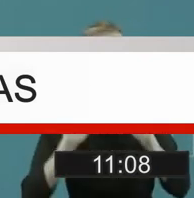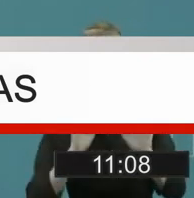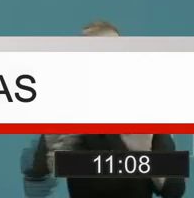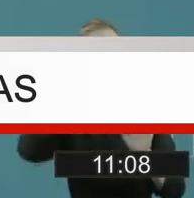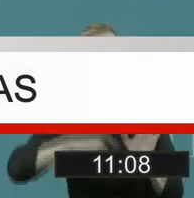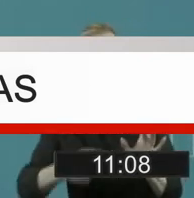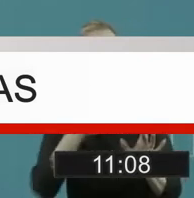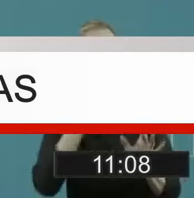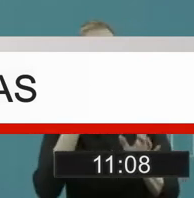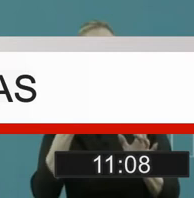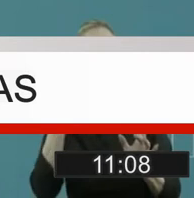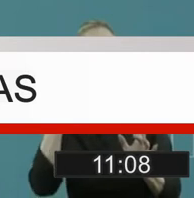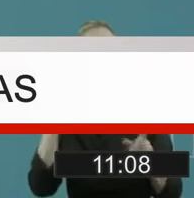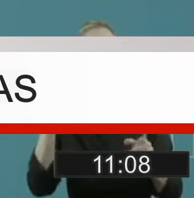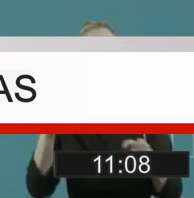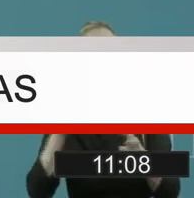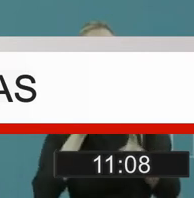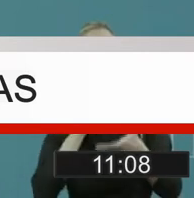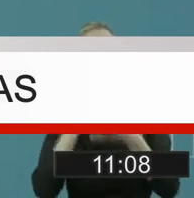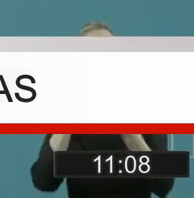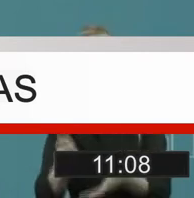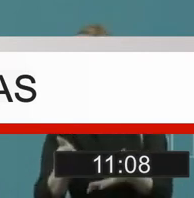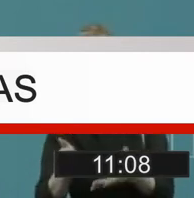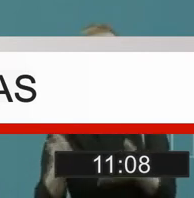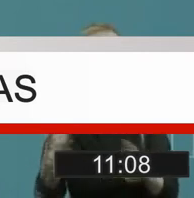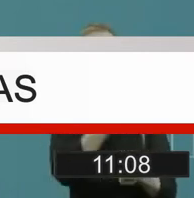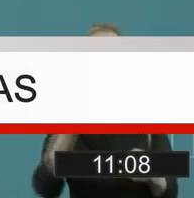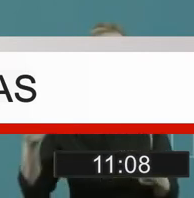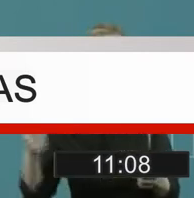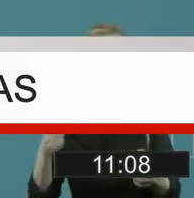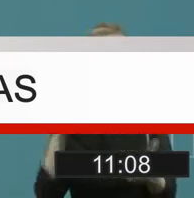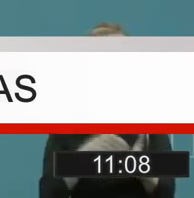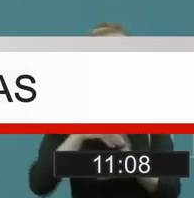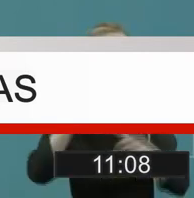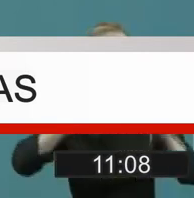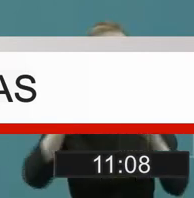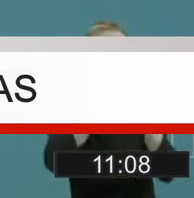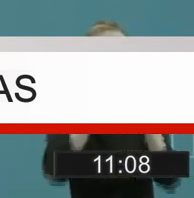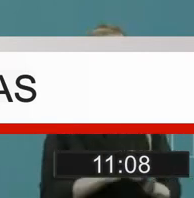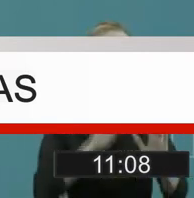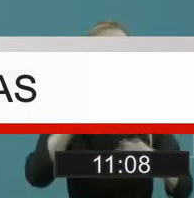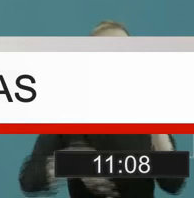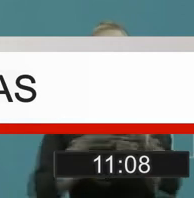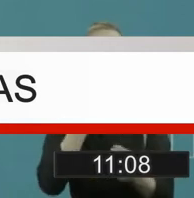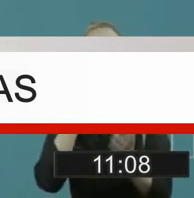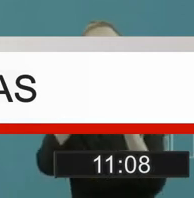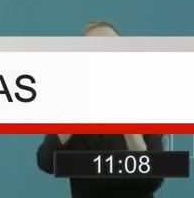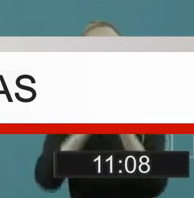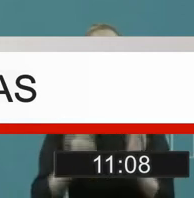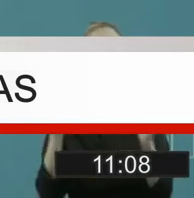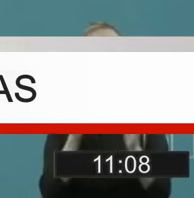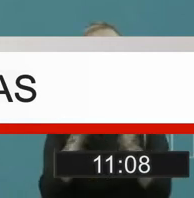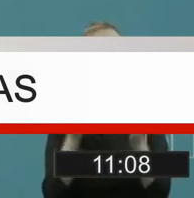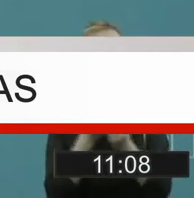se inscribieron 13 millones de personas en una semana. Para el censo virtual, el 50% de la población lo